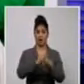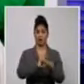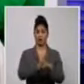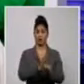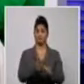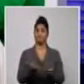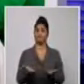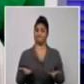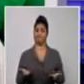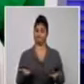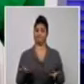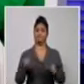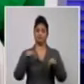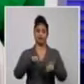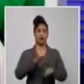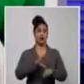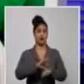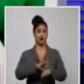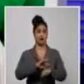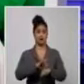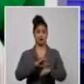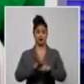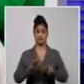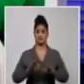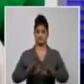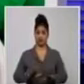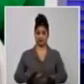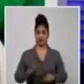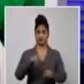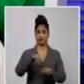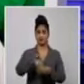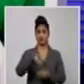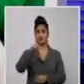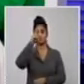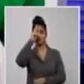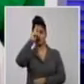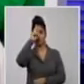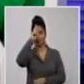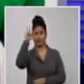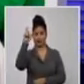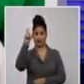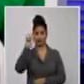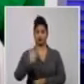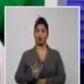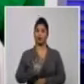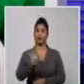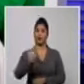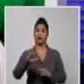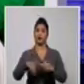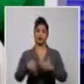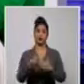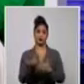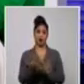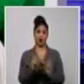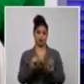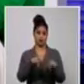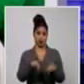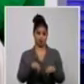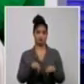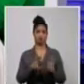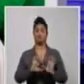que después de una estancia breve hospitalaria, los 4 días que estuvo fue en terapia